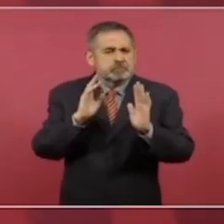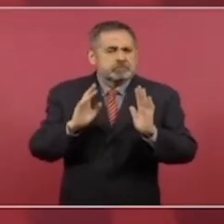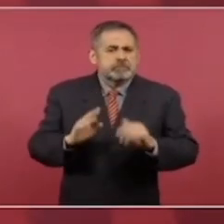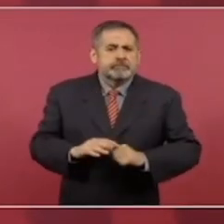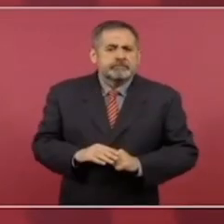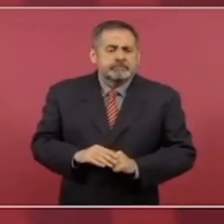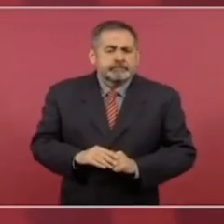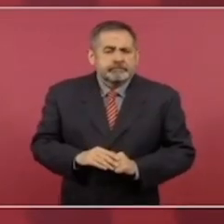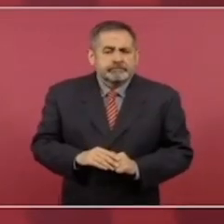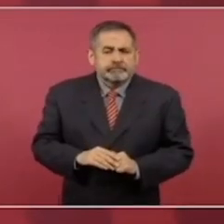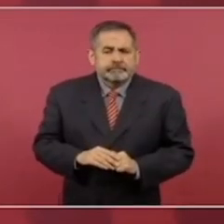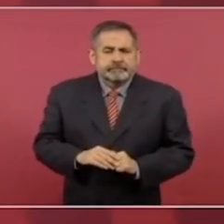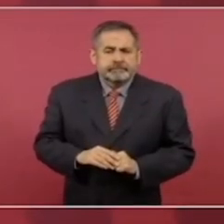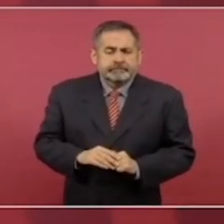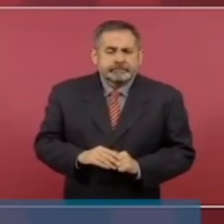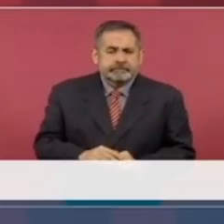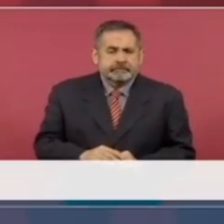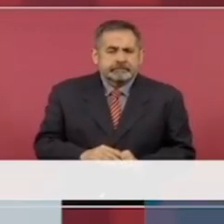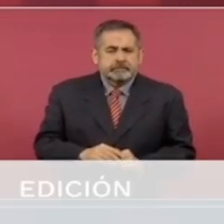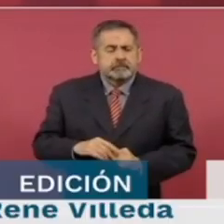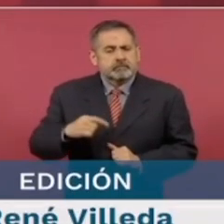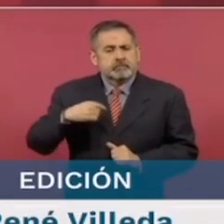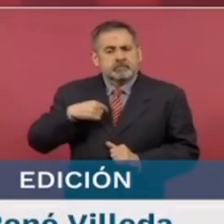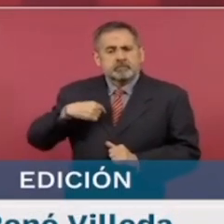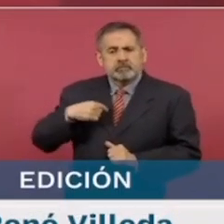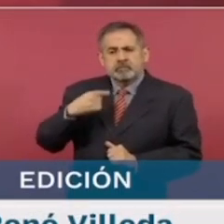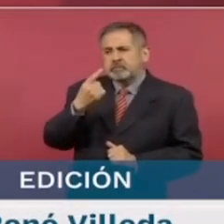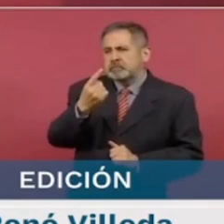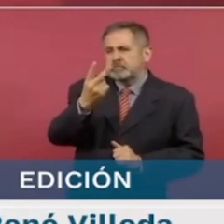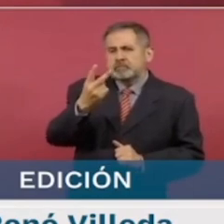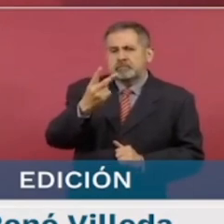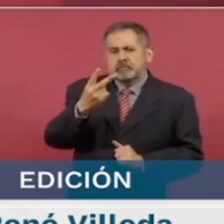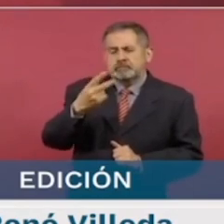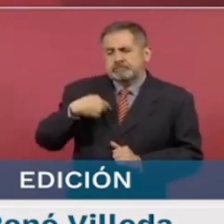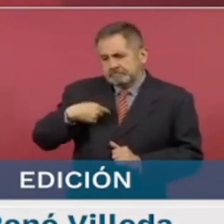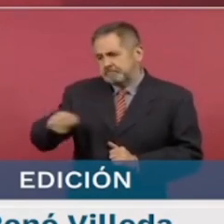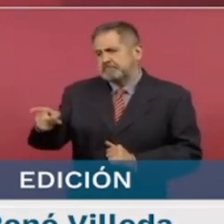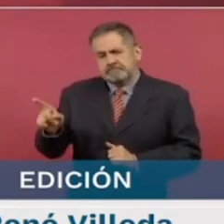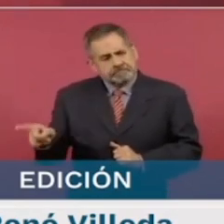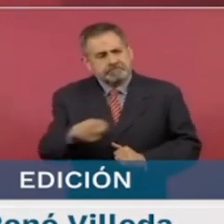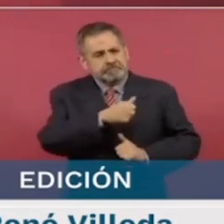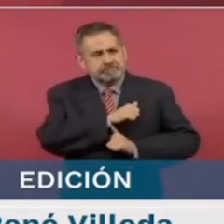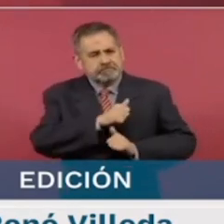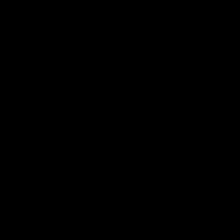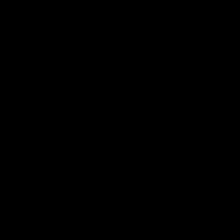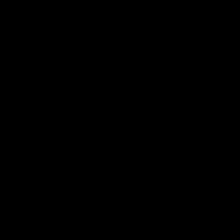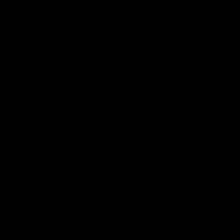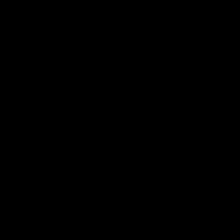utilicé a los granaderos.